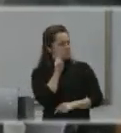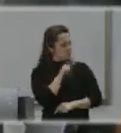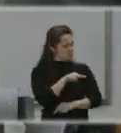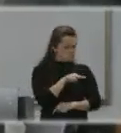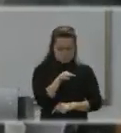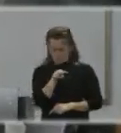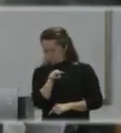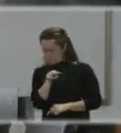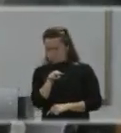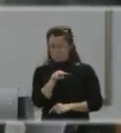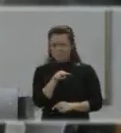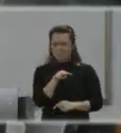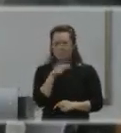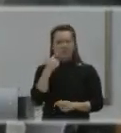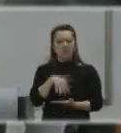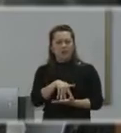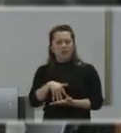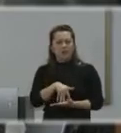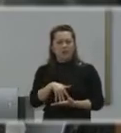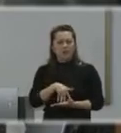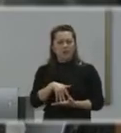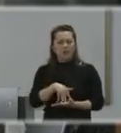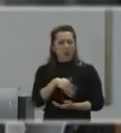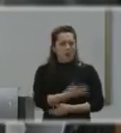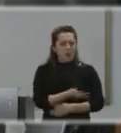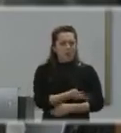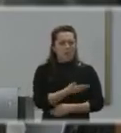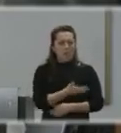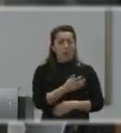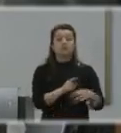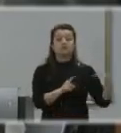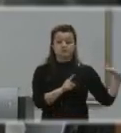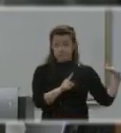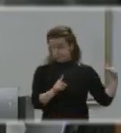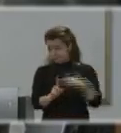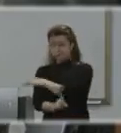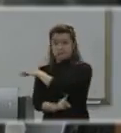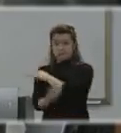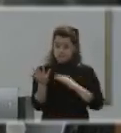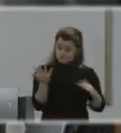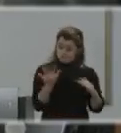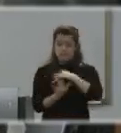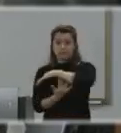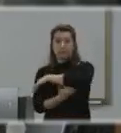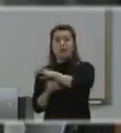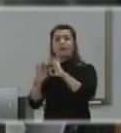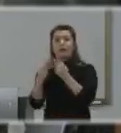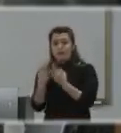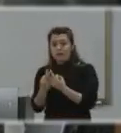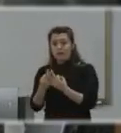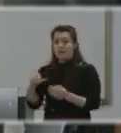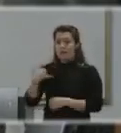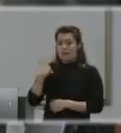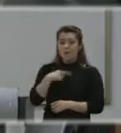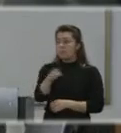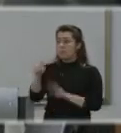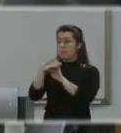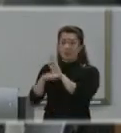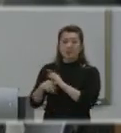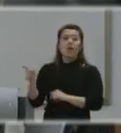más blanda y la que más permea a todos, familia, chicos y política y